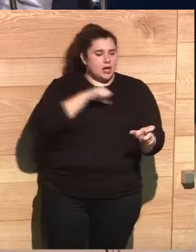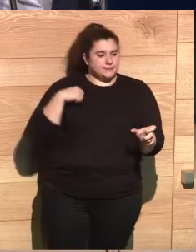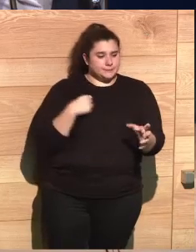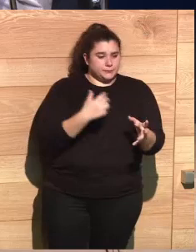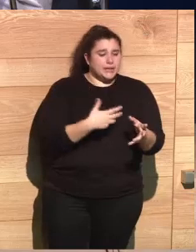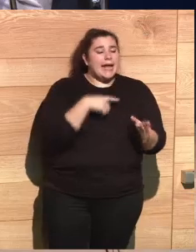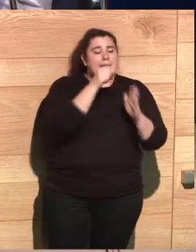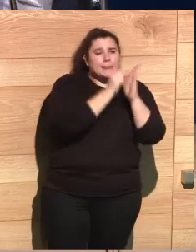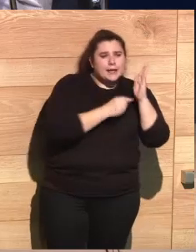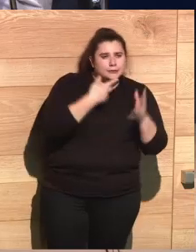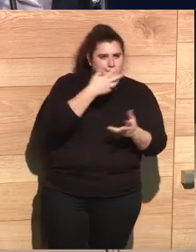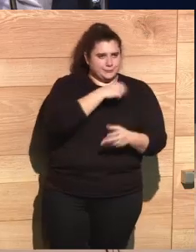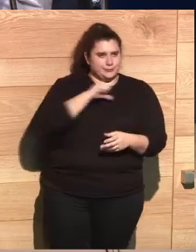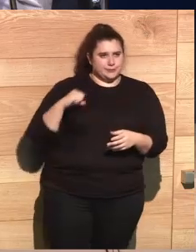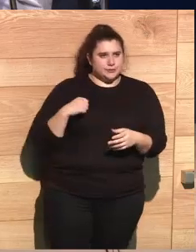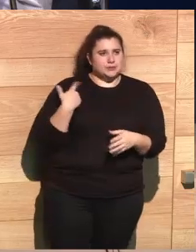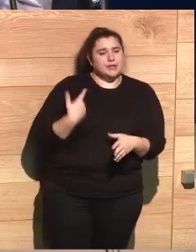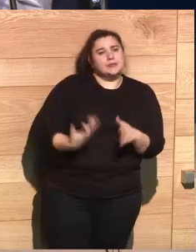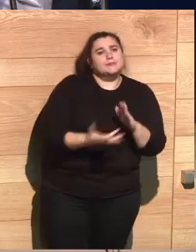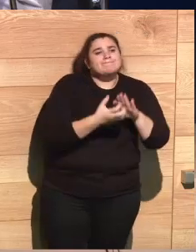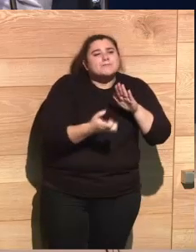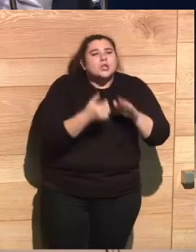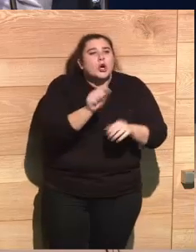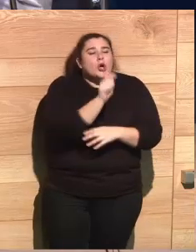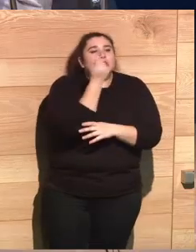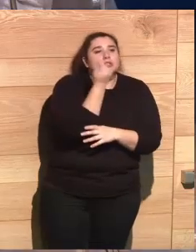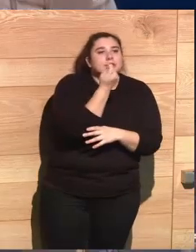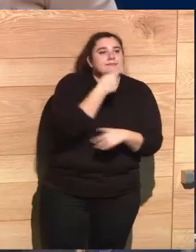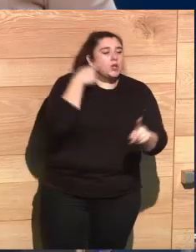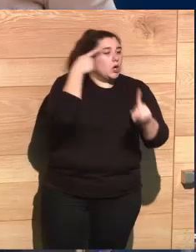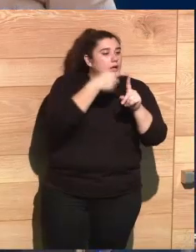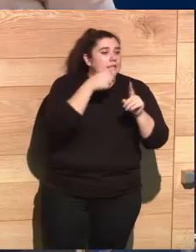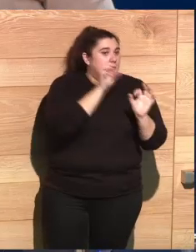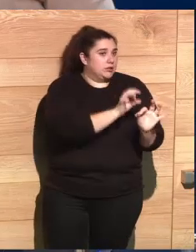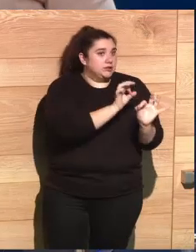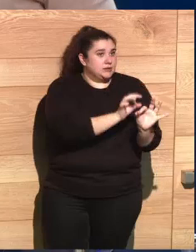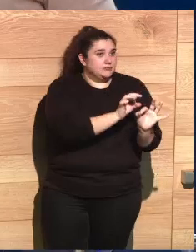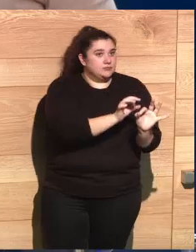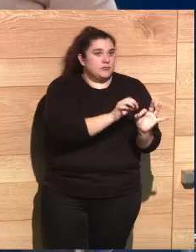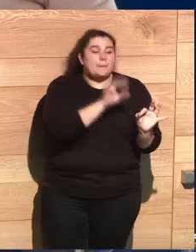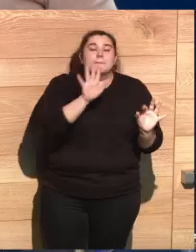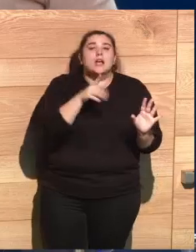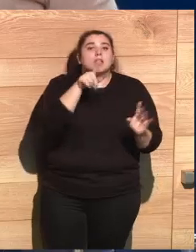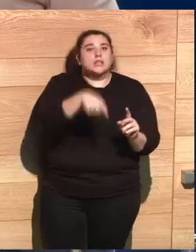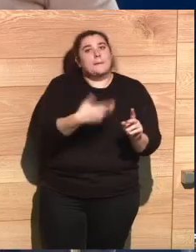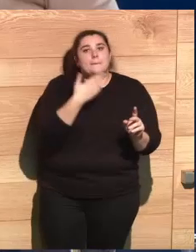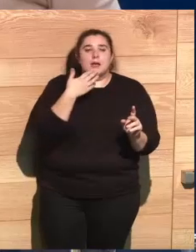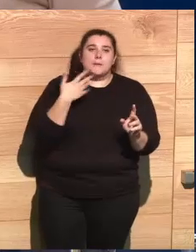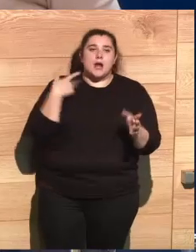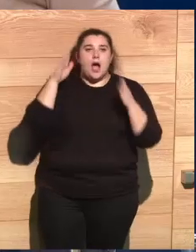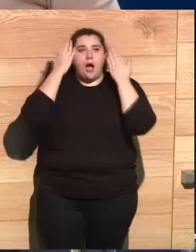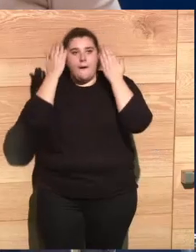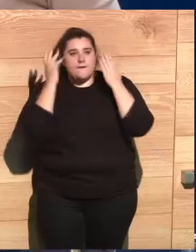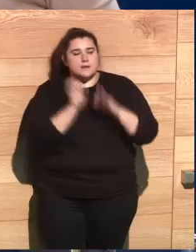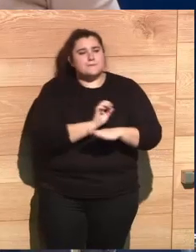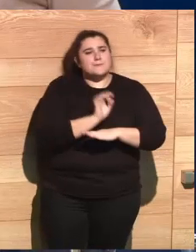objetivo del juego. Era el objetivo de Zynga. Era lo que ellos vendían, eran datos. Y también vendían clientes para Facebook. Es el primer gran